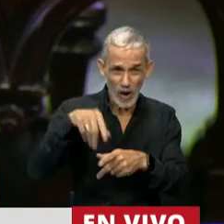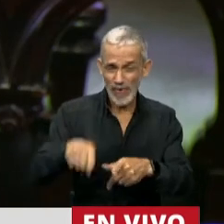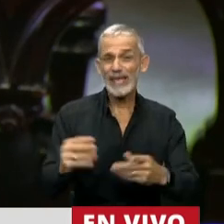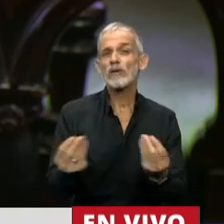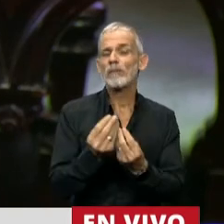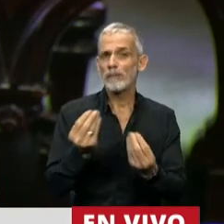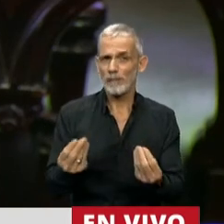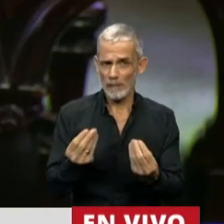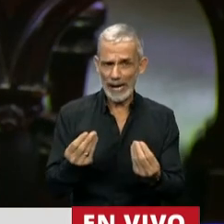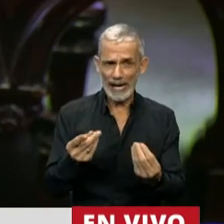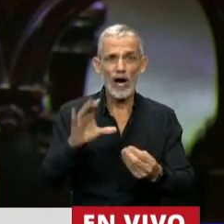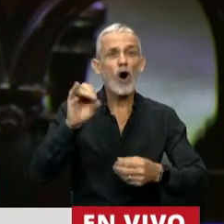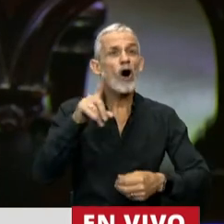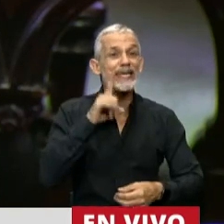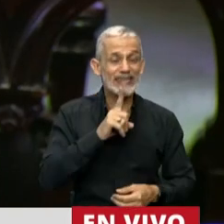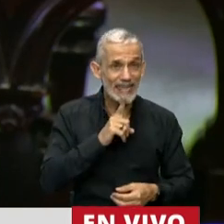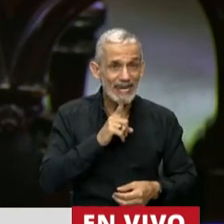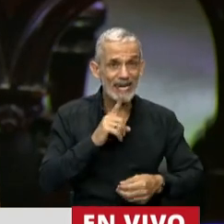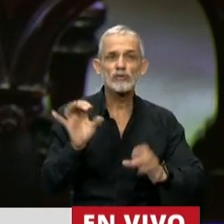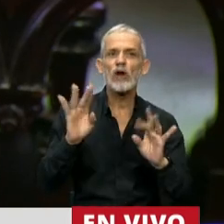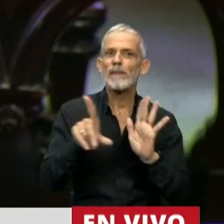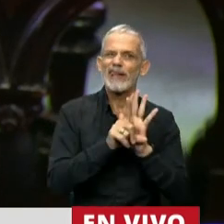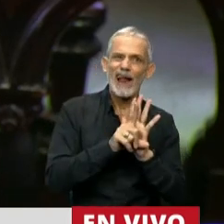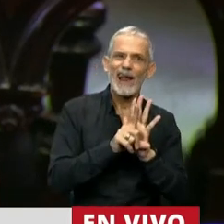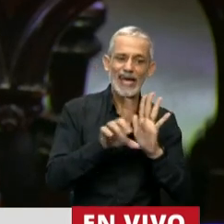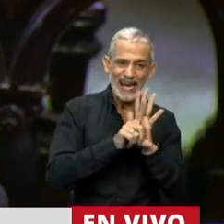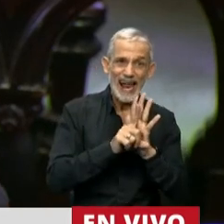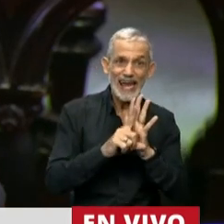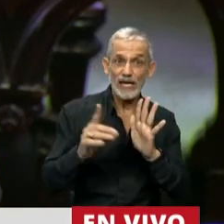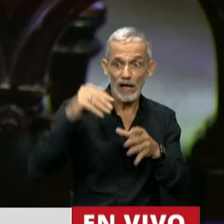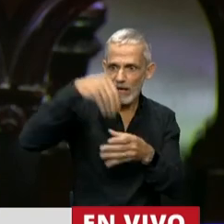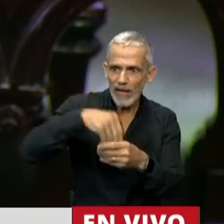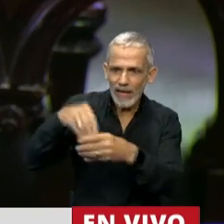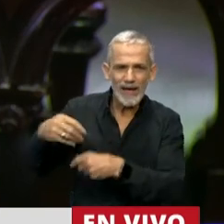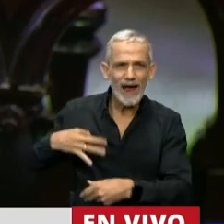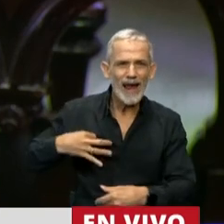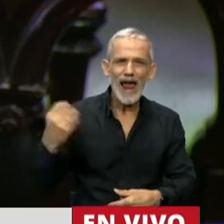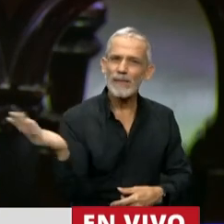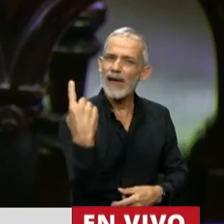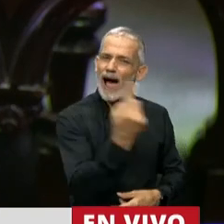esté en la OIT, esté en la ley, sino esté en la vida de cada una de las